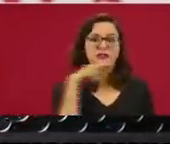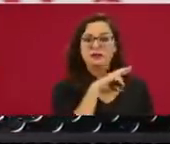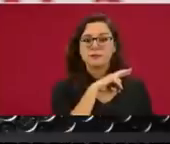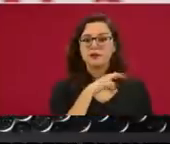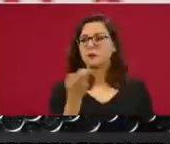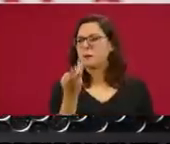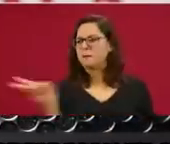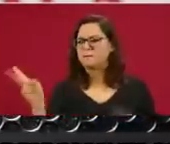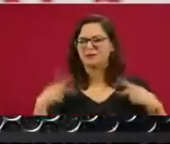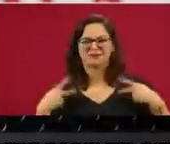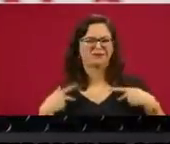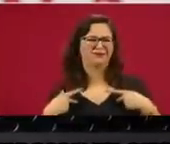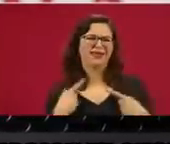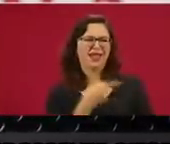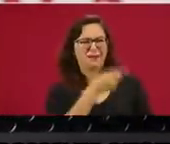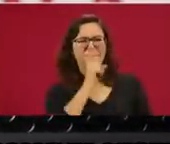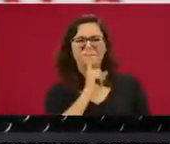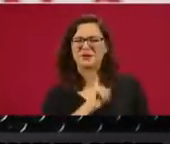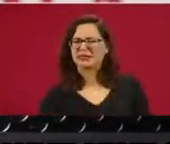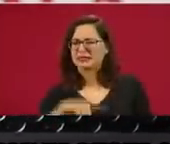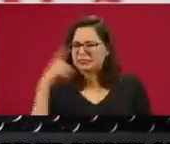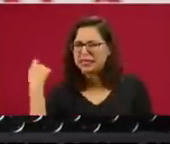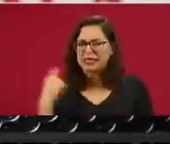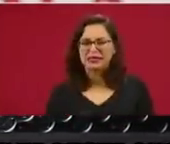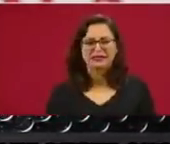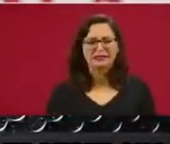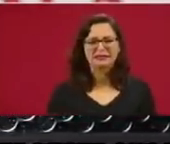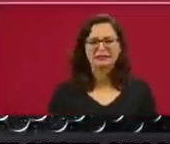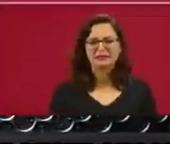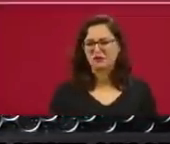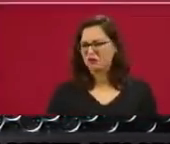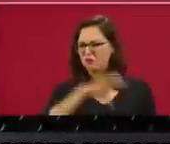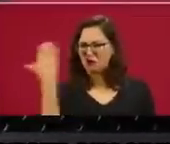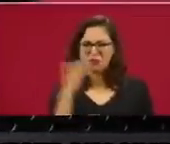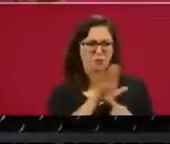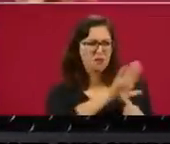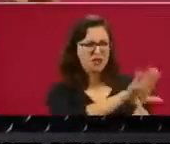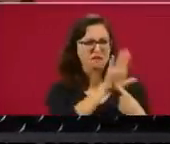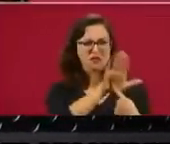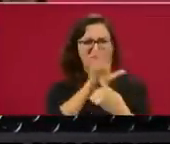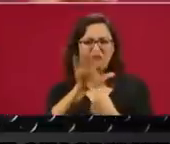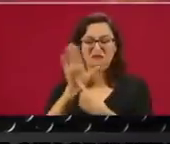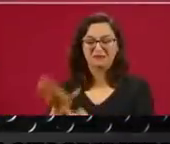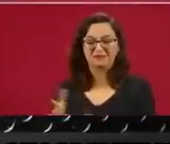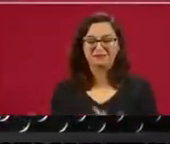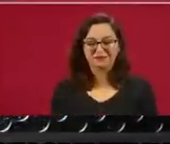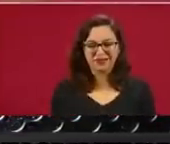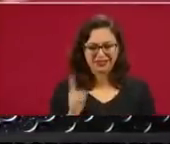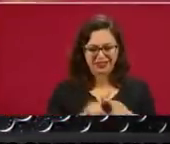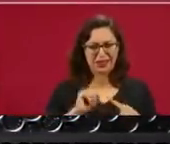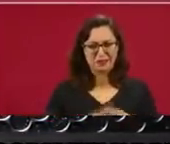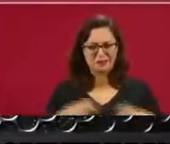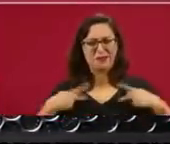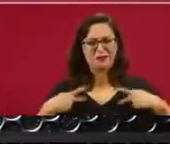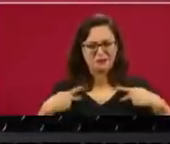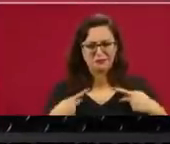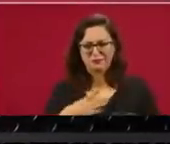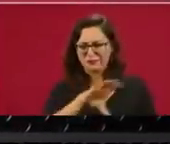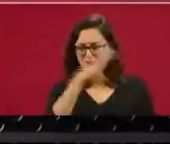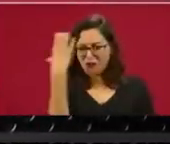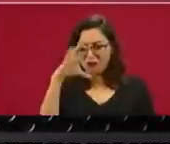la misma gente aclara y salen las fotografías de los personajes, una cosa